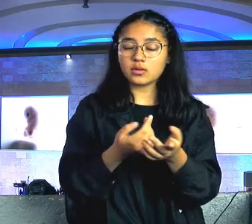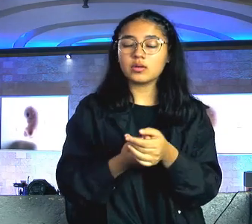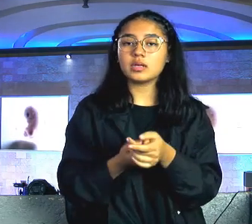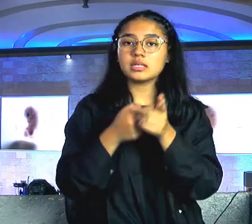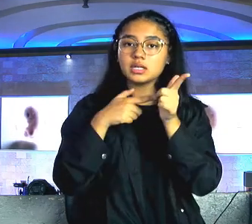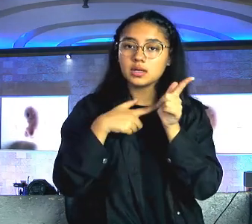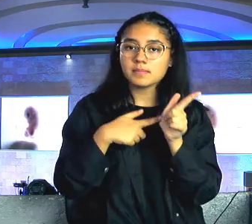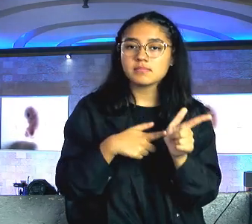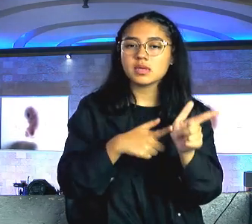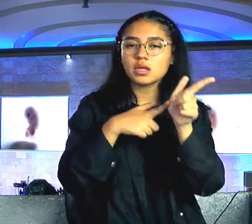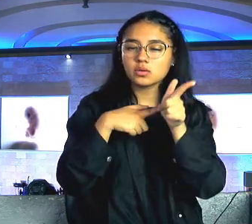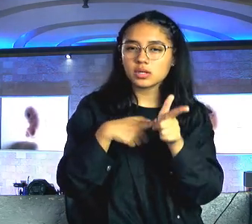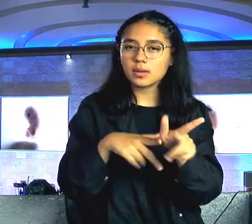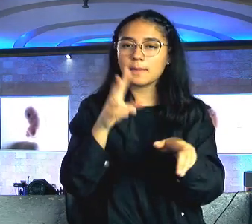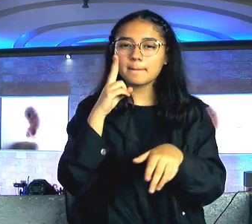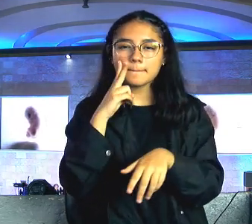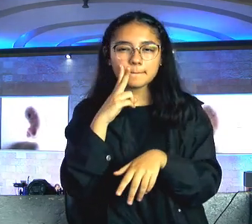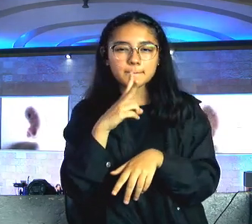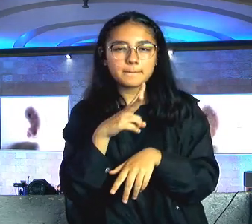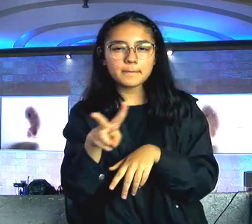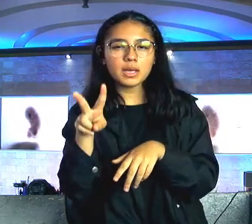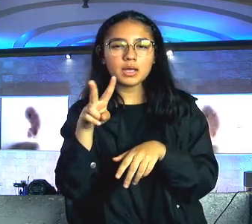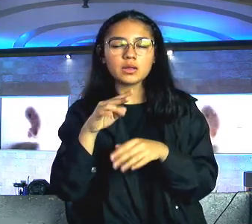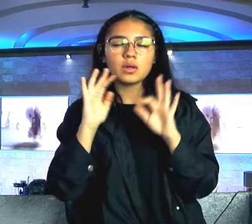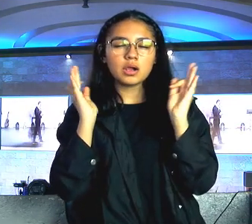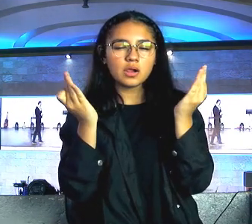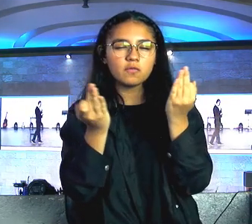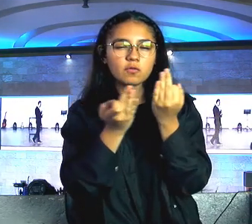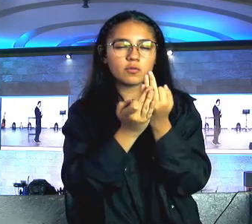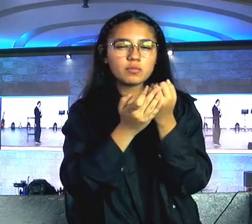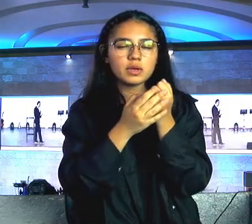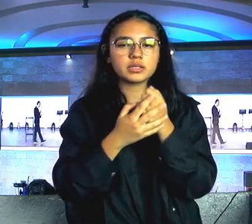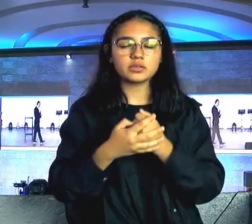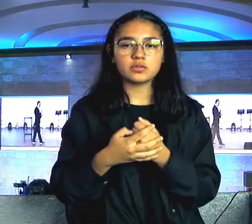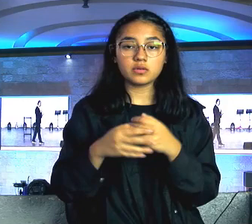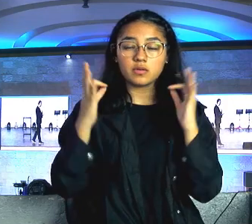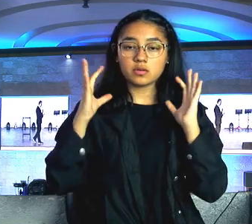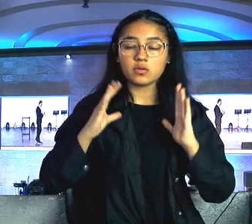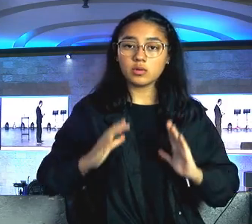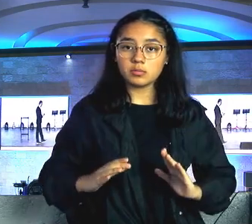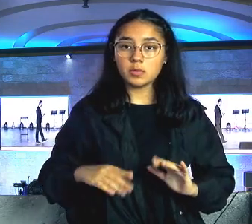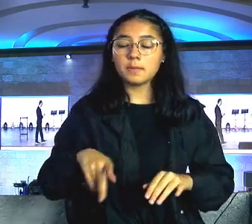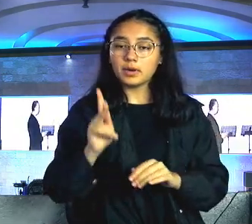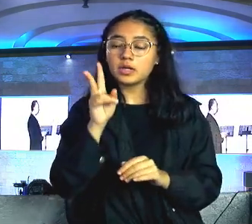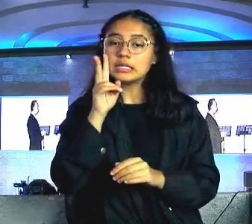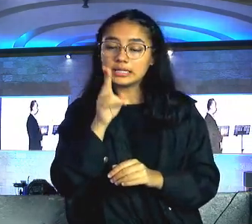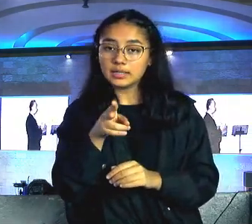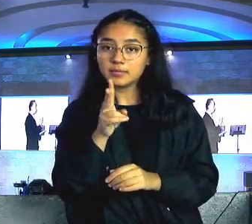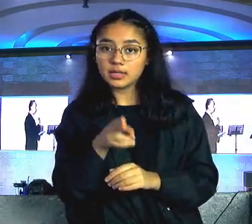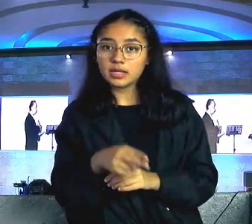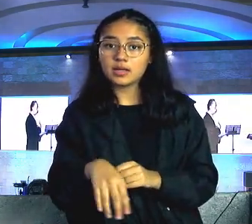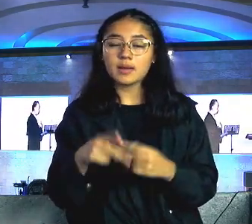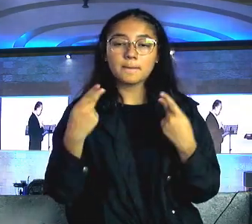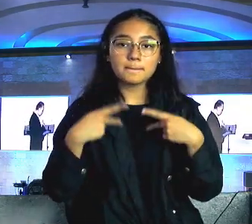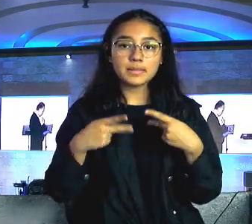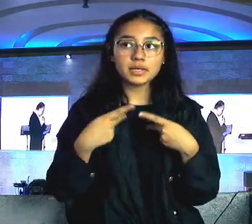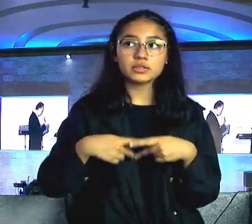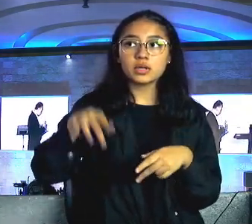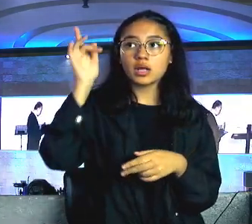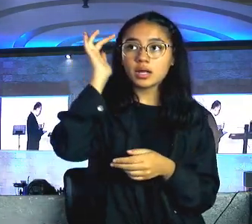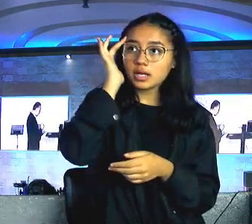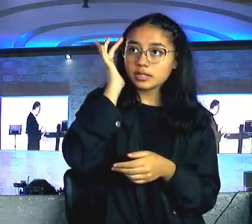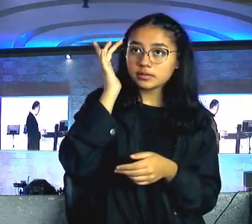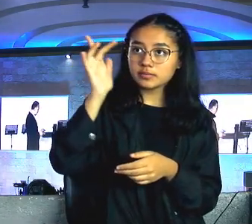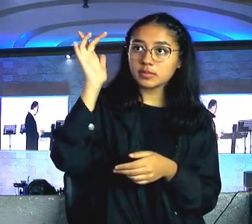formación, no solamente a la formación física, sino tu formación como persona, tu formación espiritual, tu